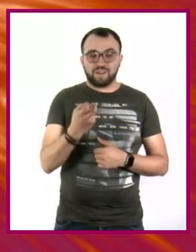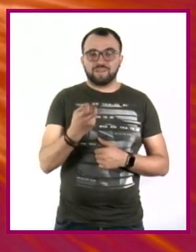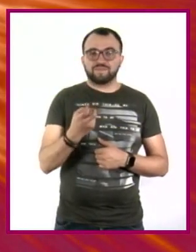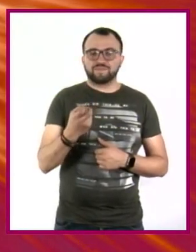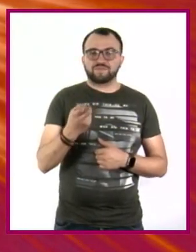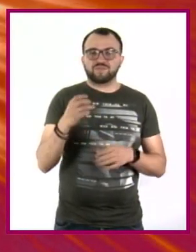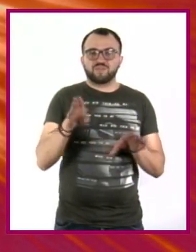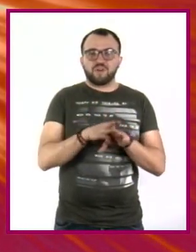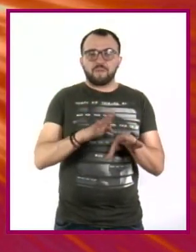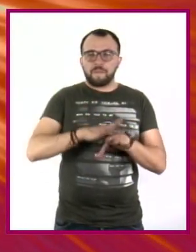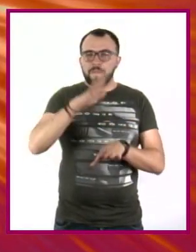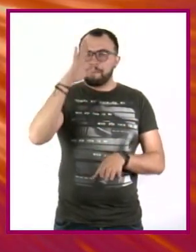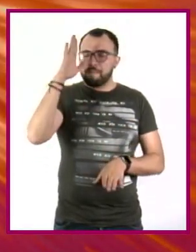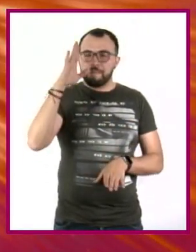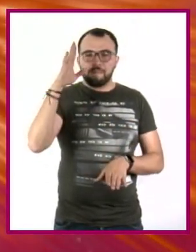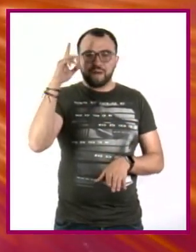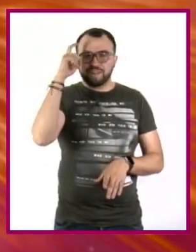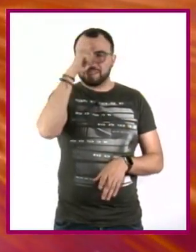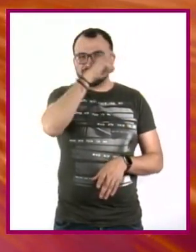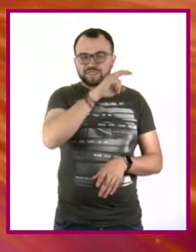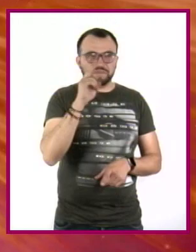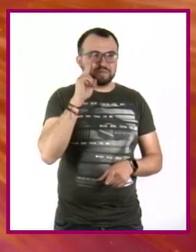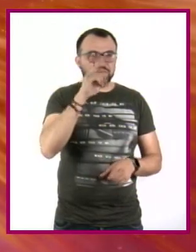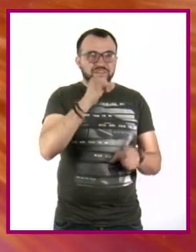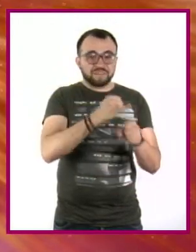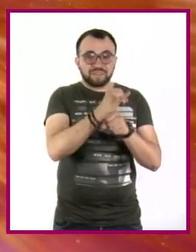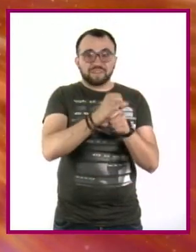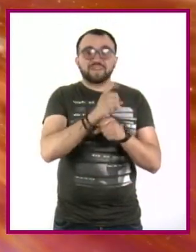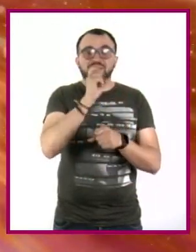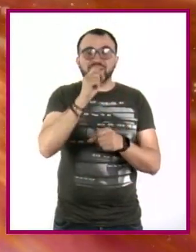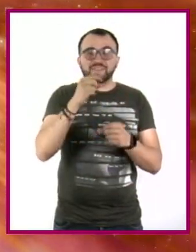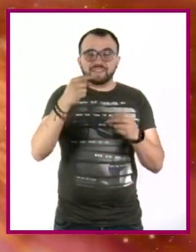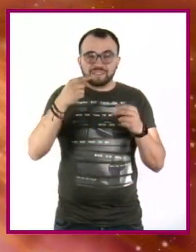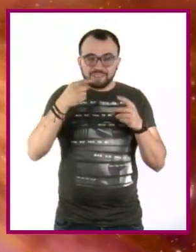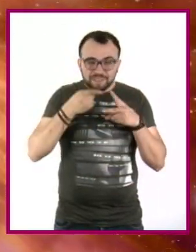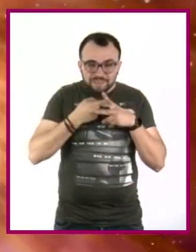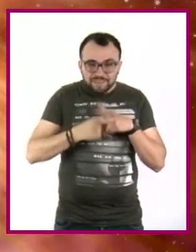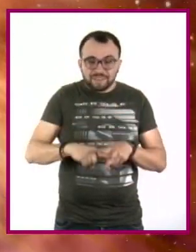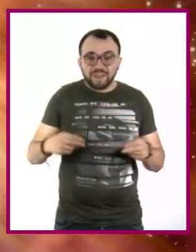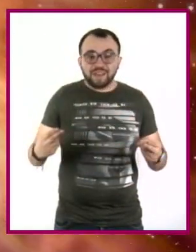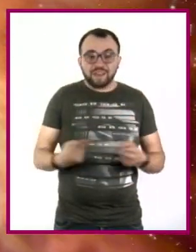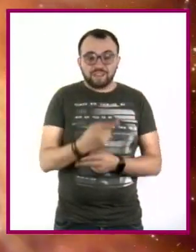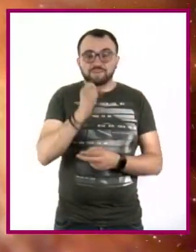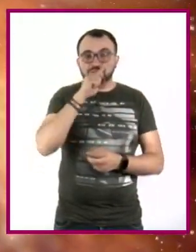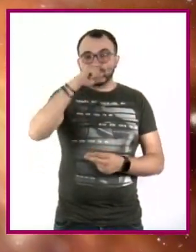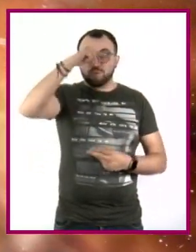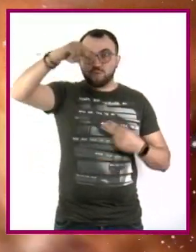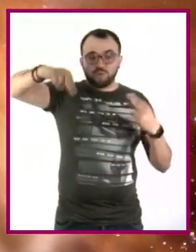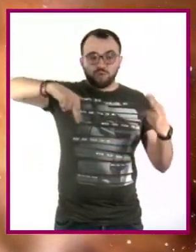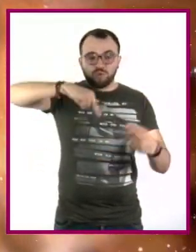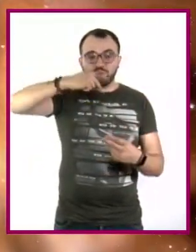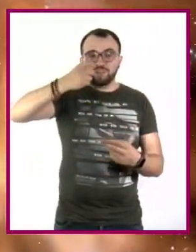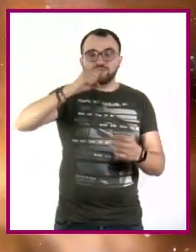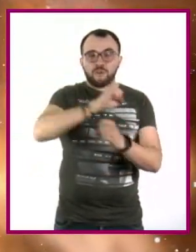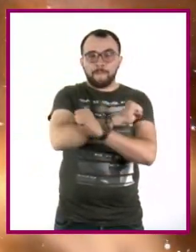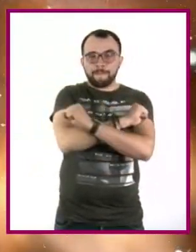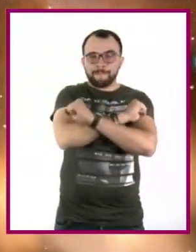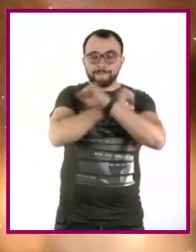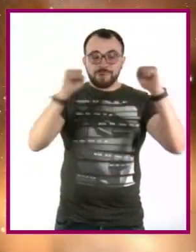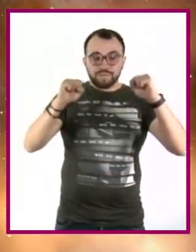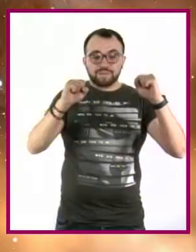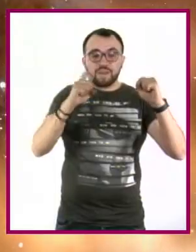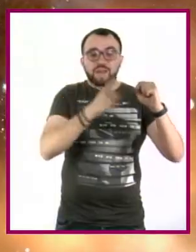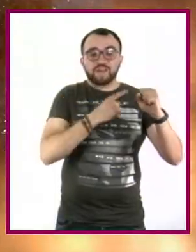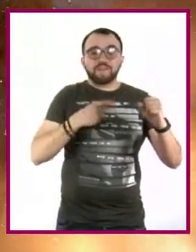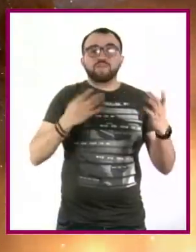del cosmos se encuentra el origen mismo del universo. Teóricamente, en la gran explosión se tenía que